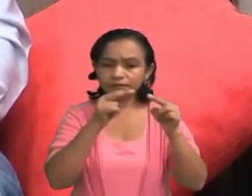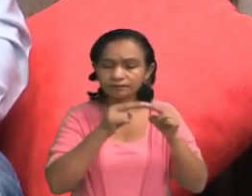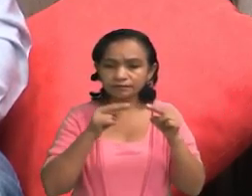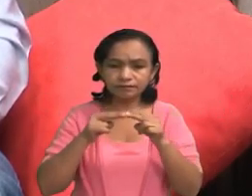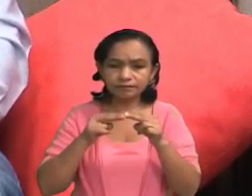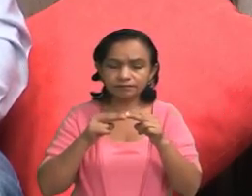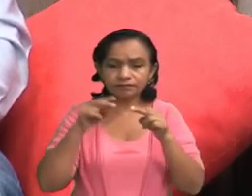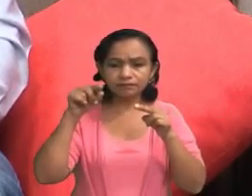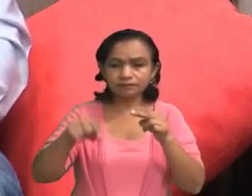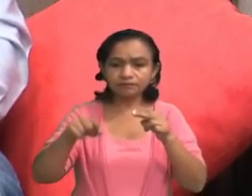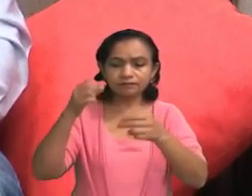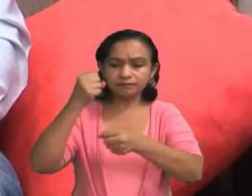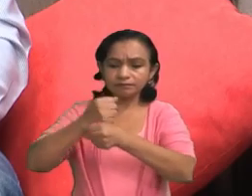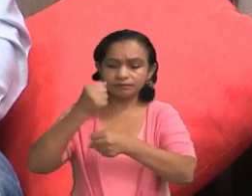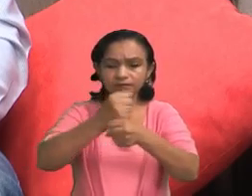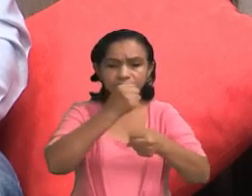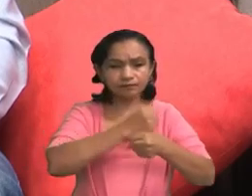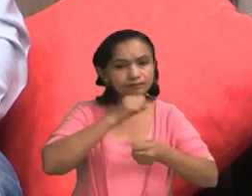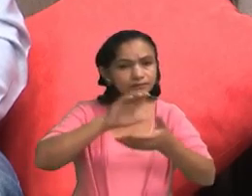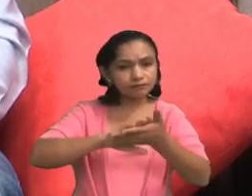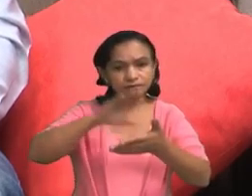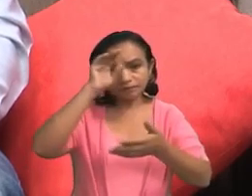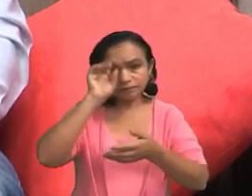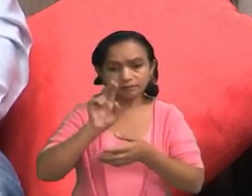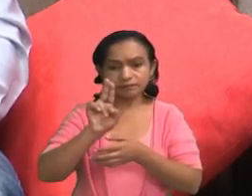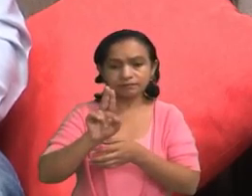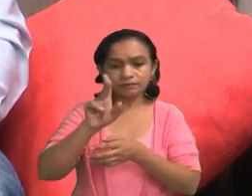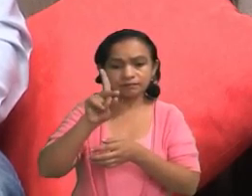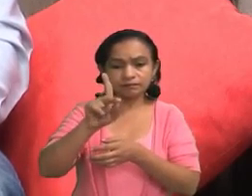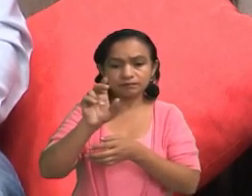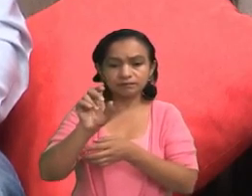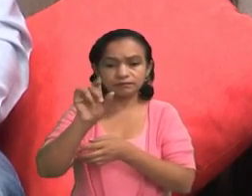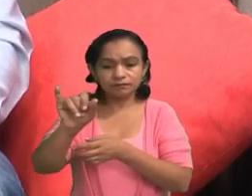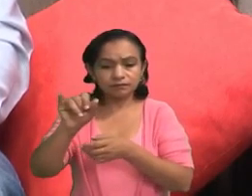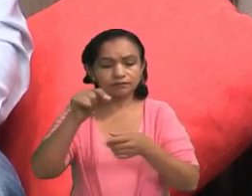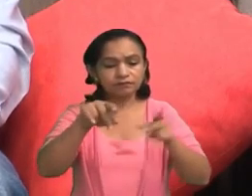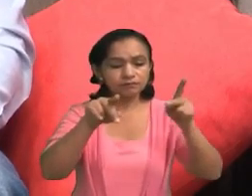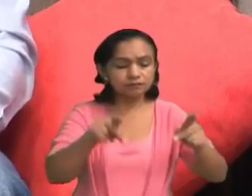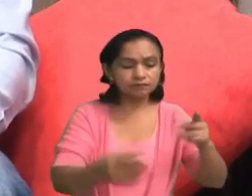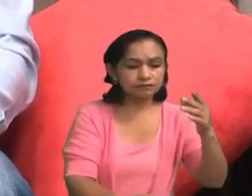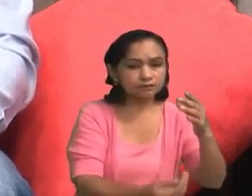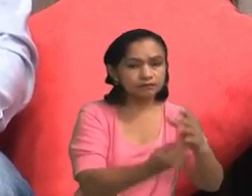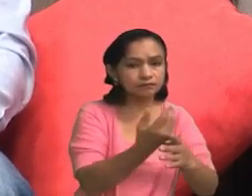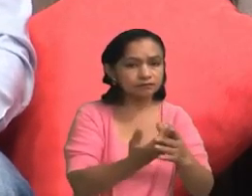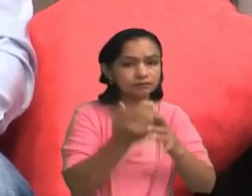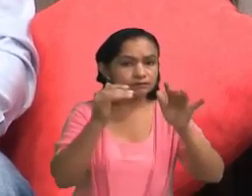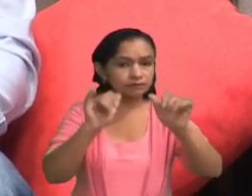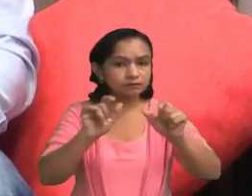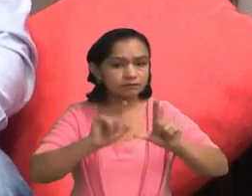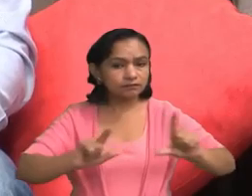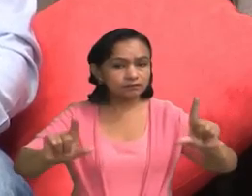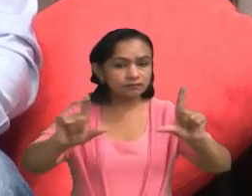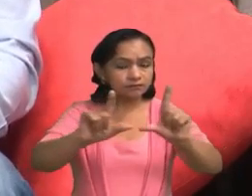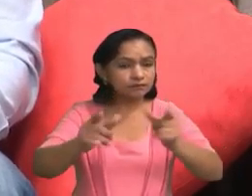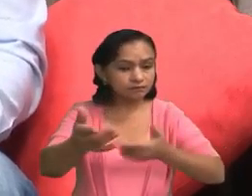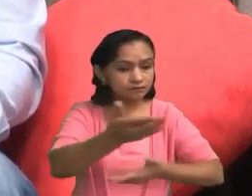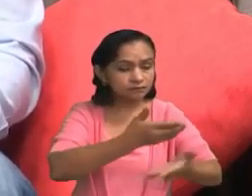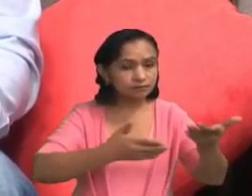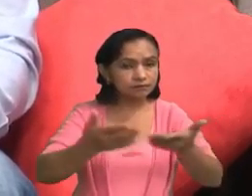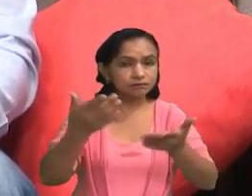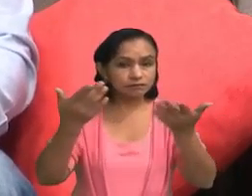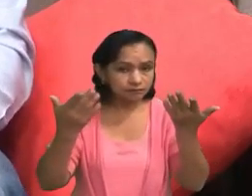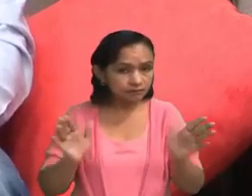de esta área de trabajo, del aprendizaje en la UPOLI, con los productores y las productoras, es decir, ya tienen espacios de compartir en los que ustedes